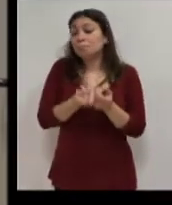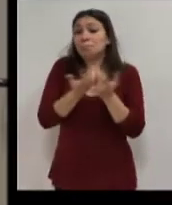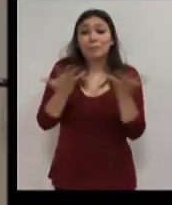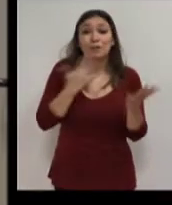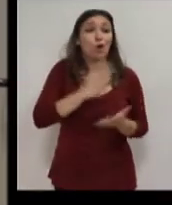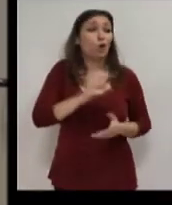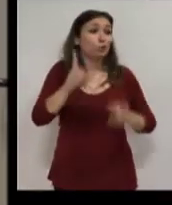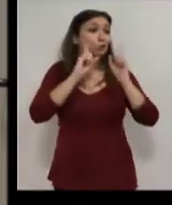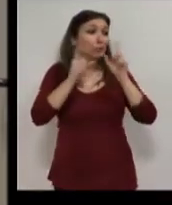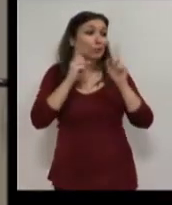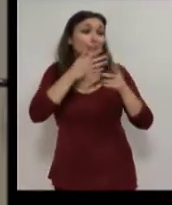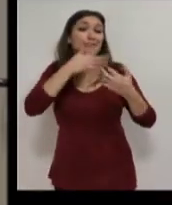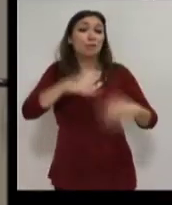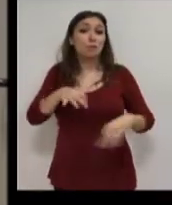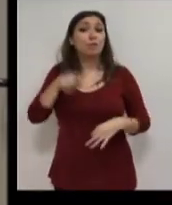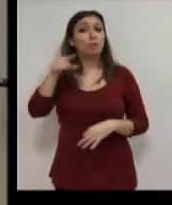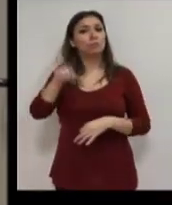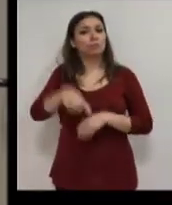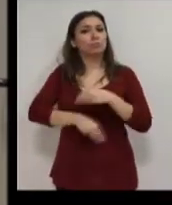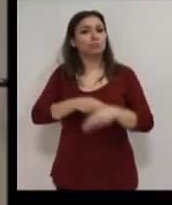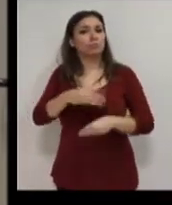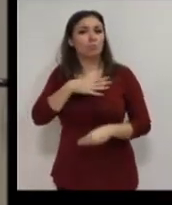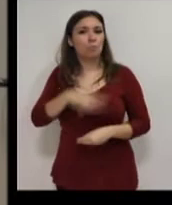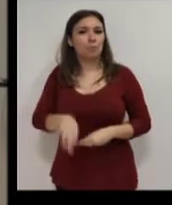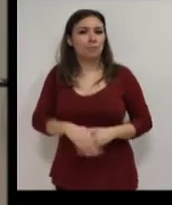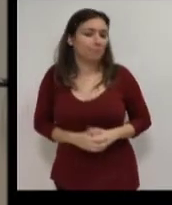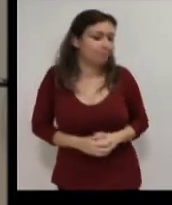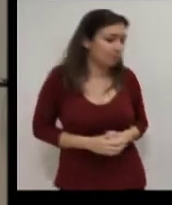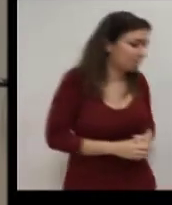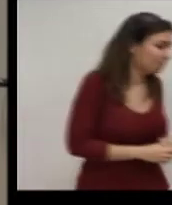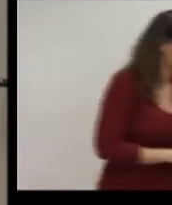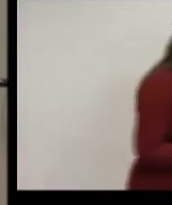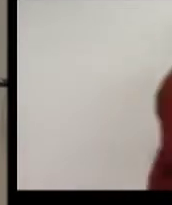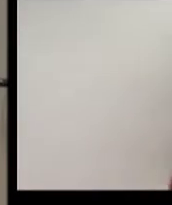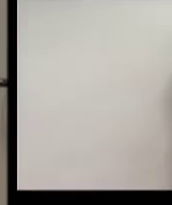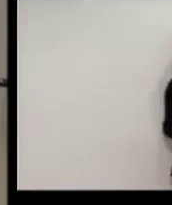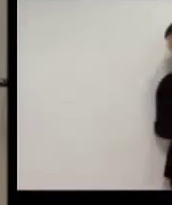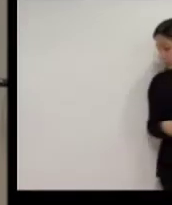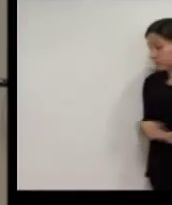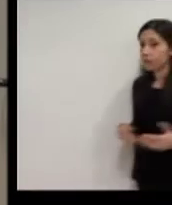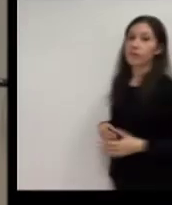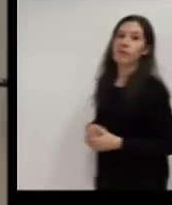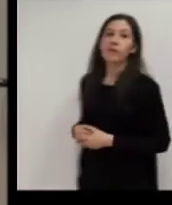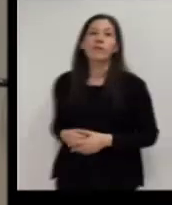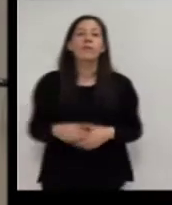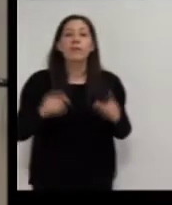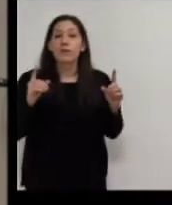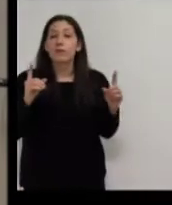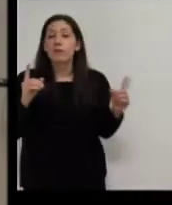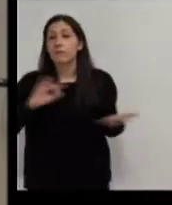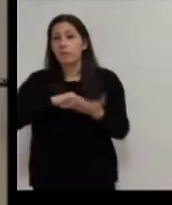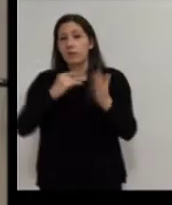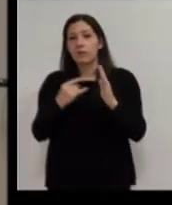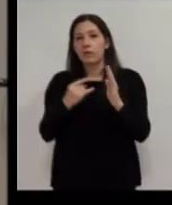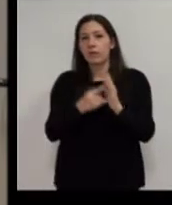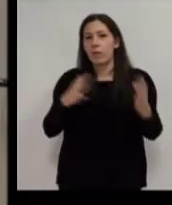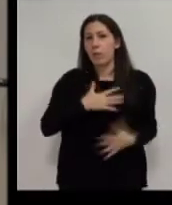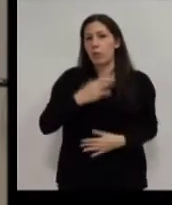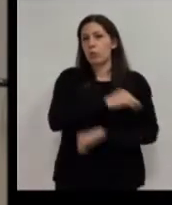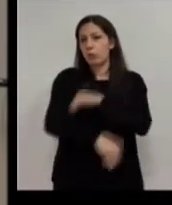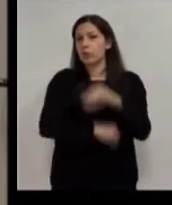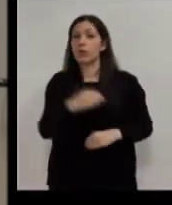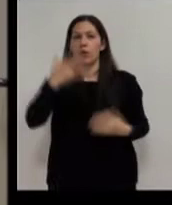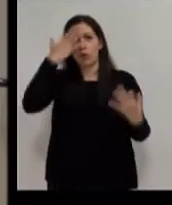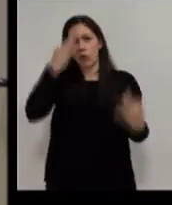de geolocalización, etcétera, ¿no? Pero otros casos son sencillos y estos también son abordables. Bueno, tecnologías que se